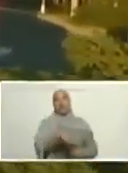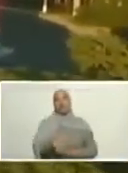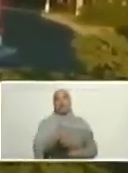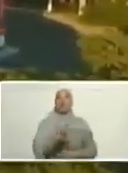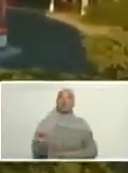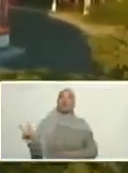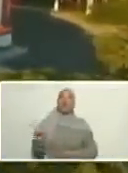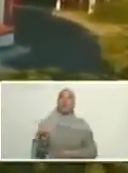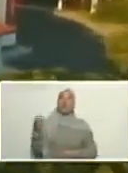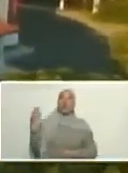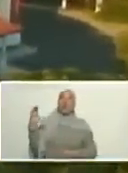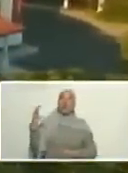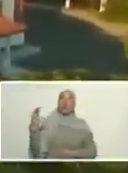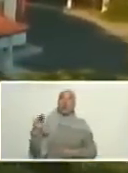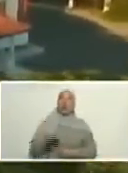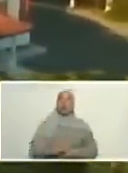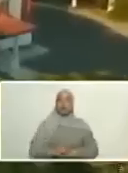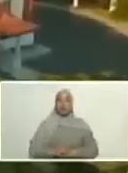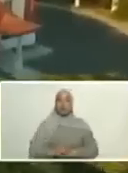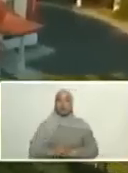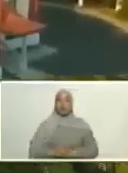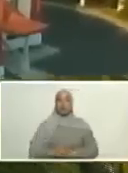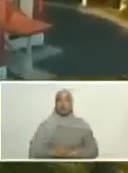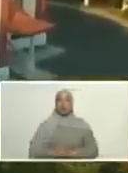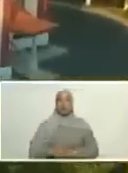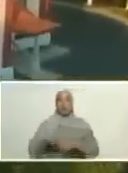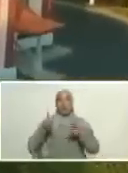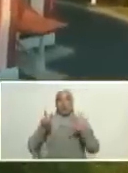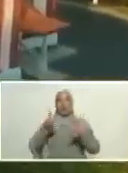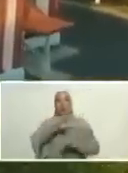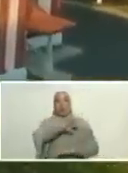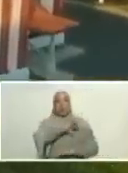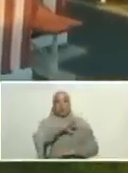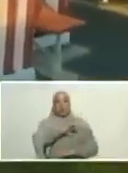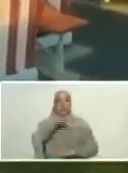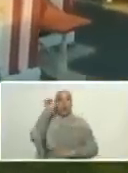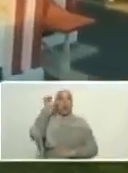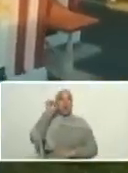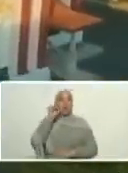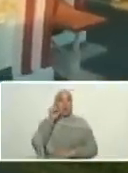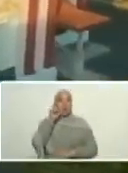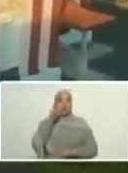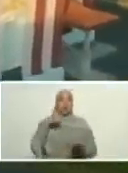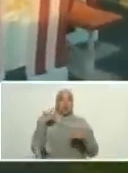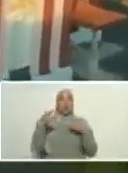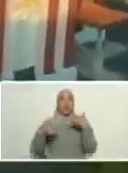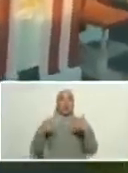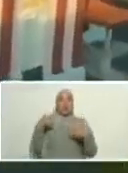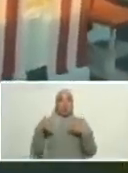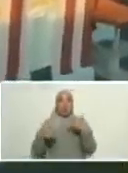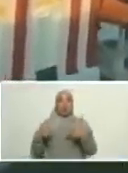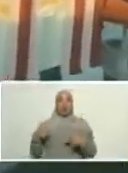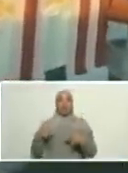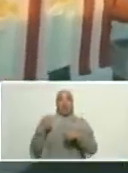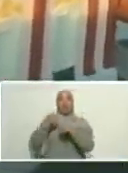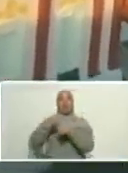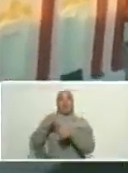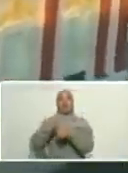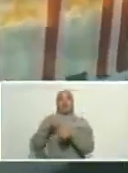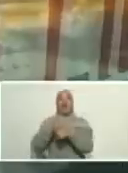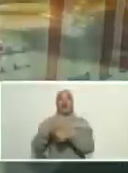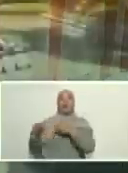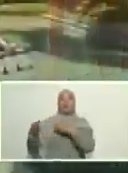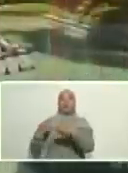Venezuela y Colombia. Evaluarán este sábado 7 de enero la agenda binacional, asumiendo compromisos de Estado que además busca recuperar las rutas